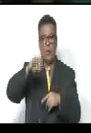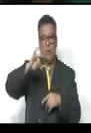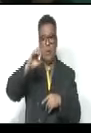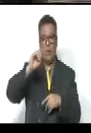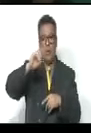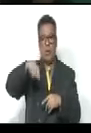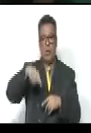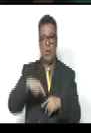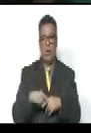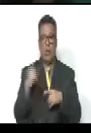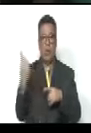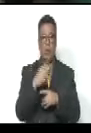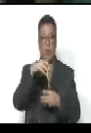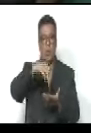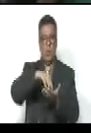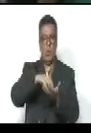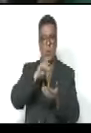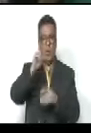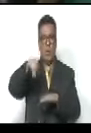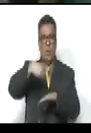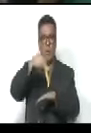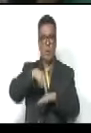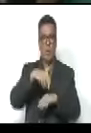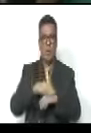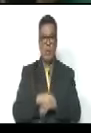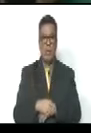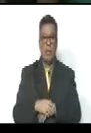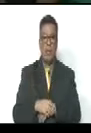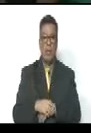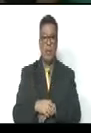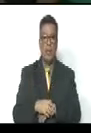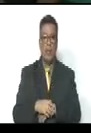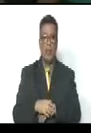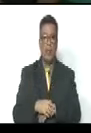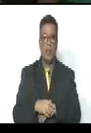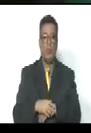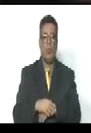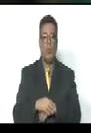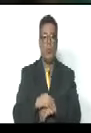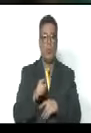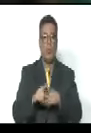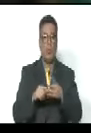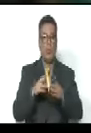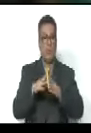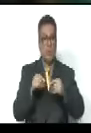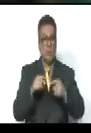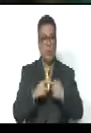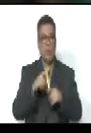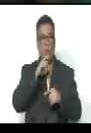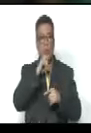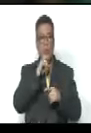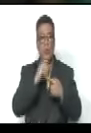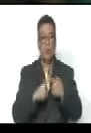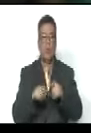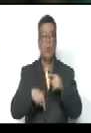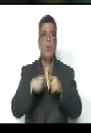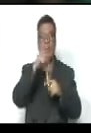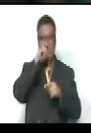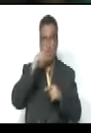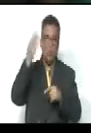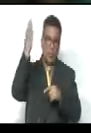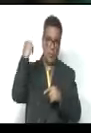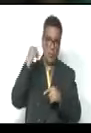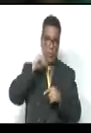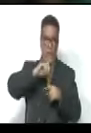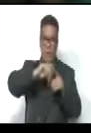Tamayo al Panteón Nacional. No fue posible, pero hubo dificultades. El año pasado,